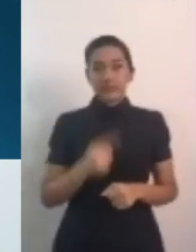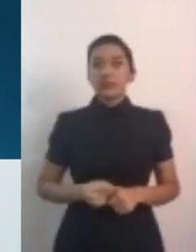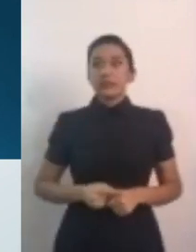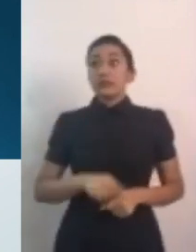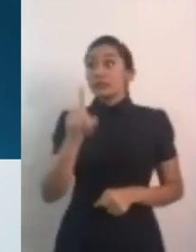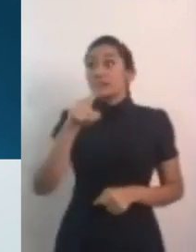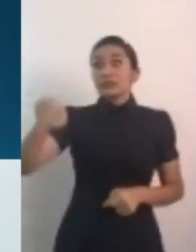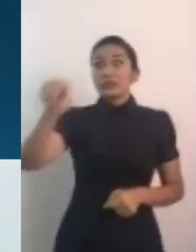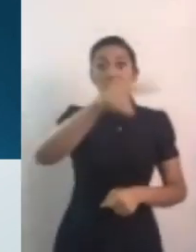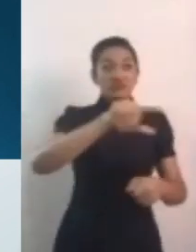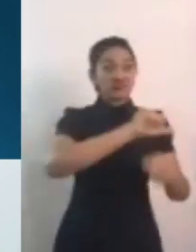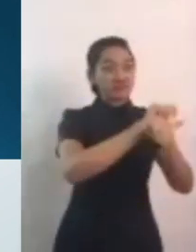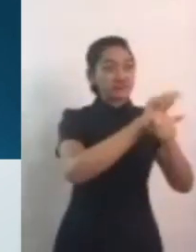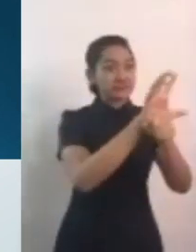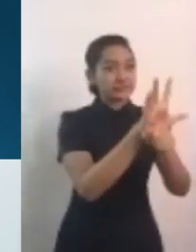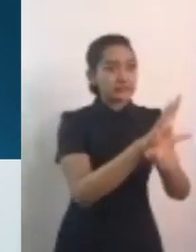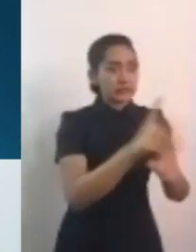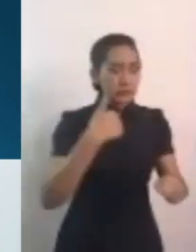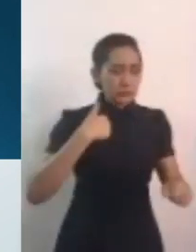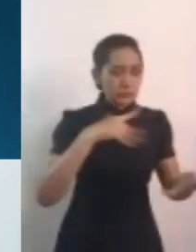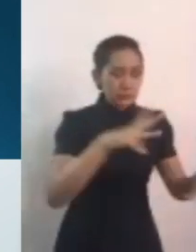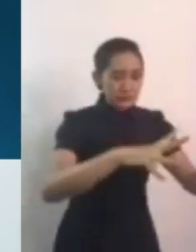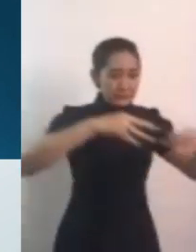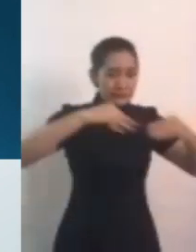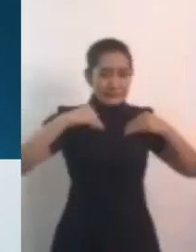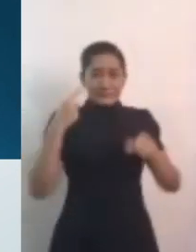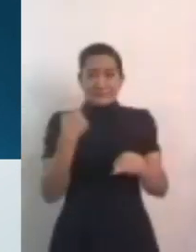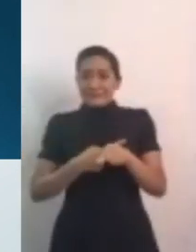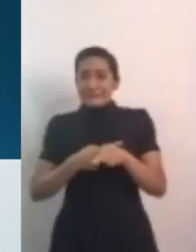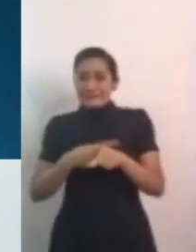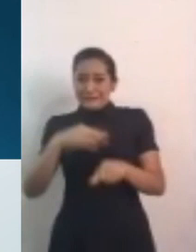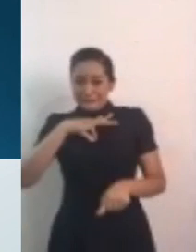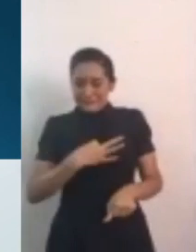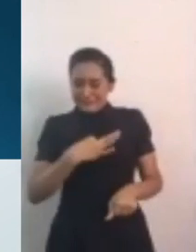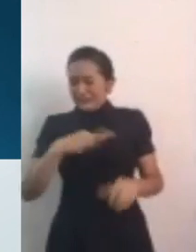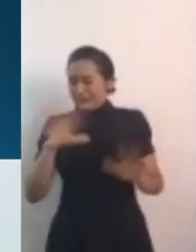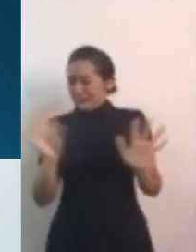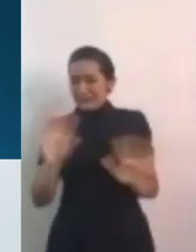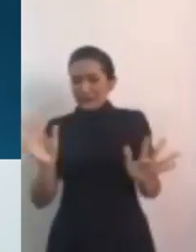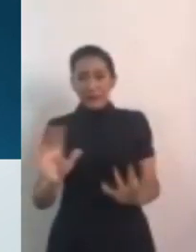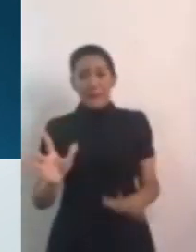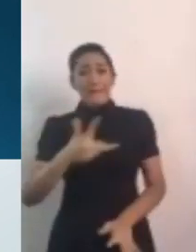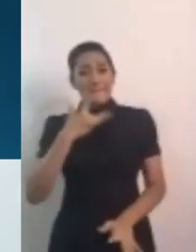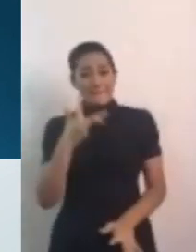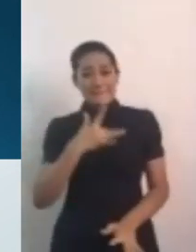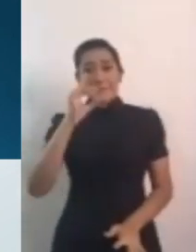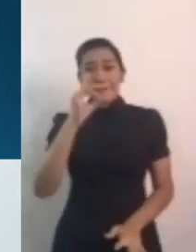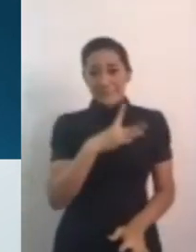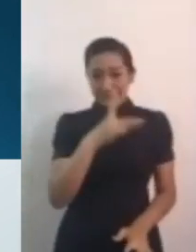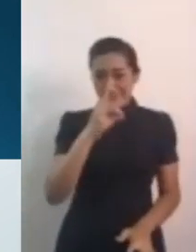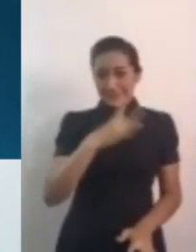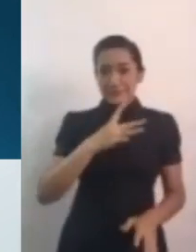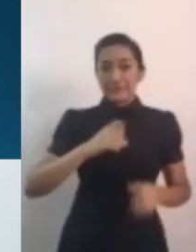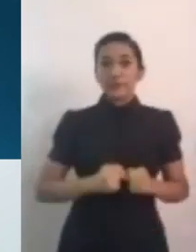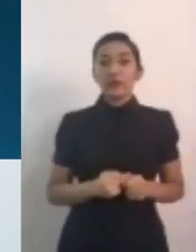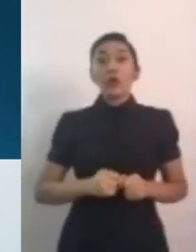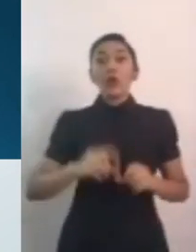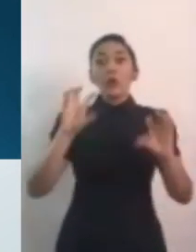infección, y esto dificulta el funcionamiento adaptativo a la